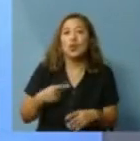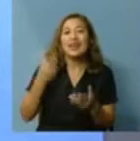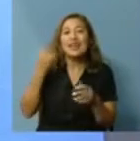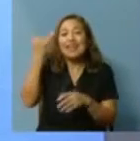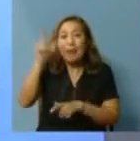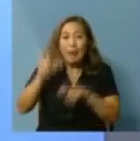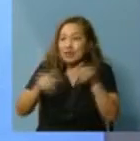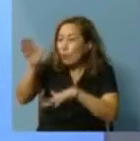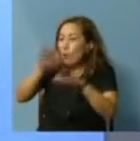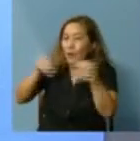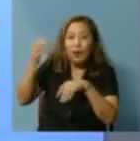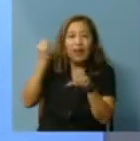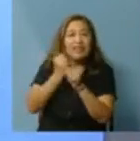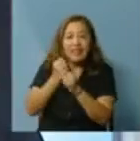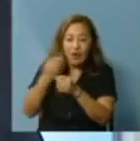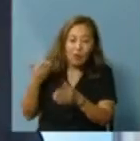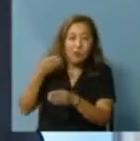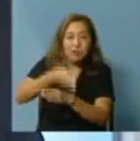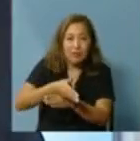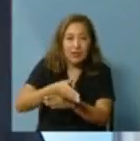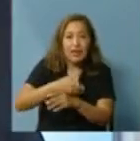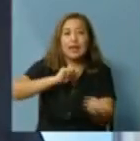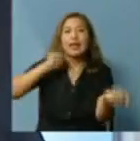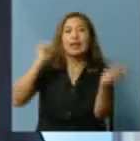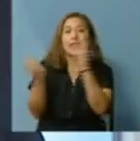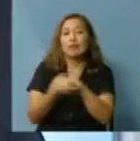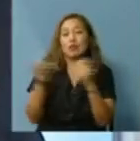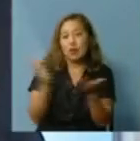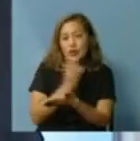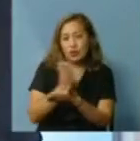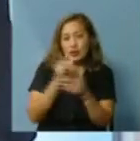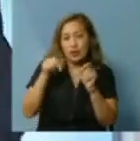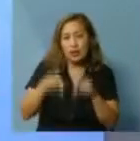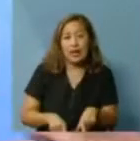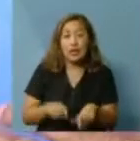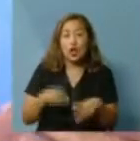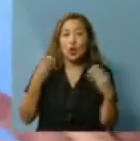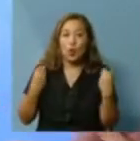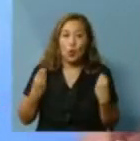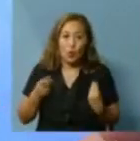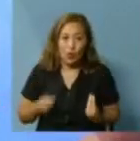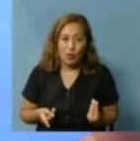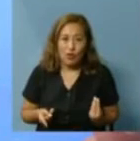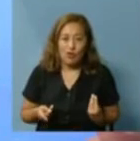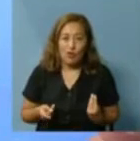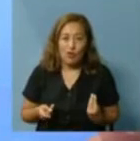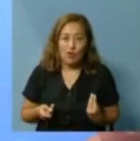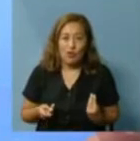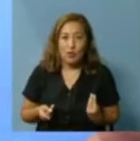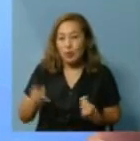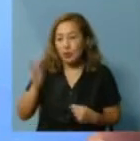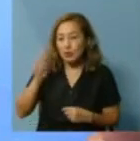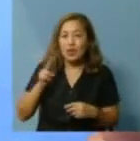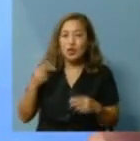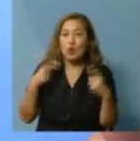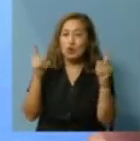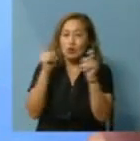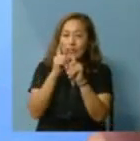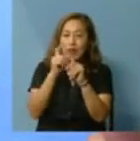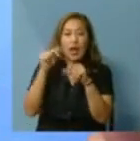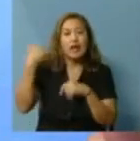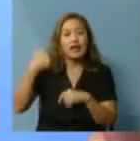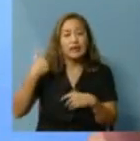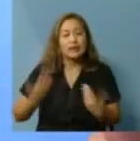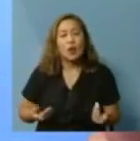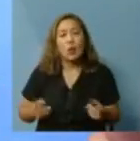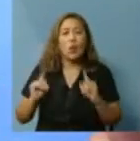trabajo por eso nosotros decíamos el cambio de la matriz productiva y lo hicimos viendo cuál era el problema que tiene el